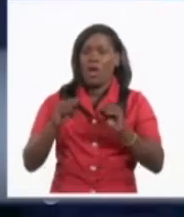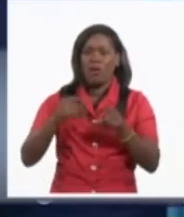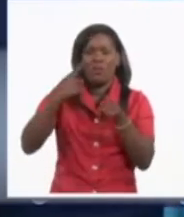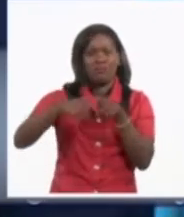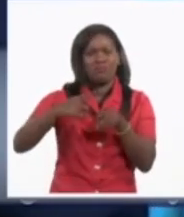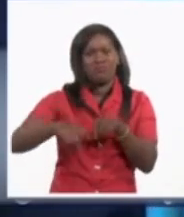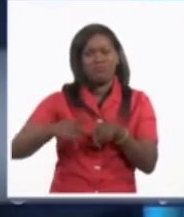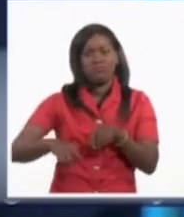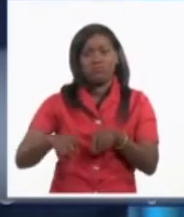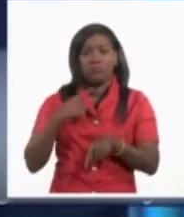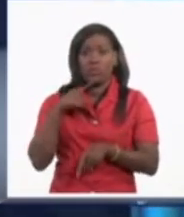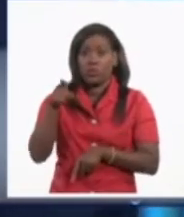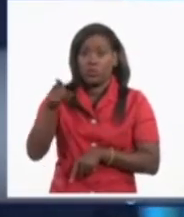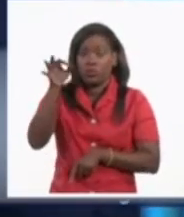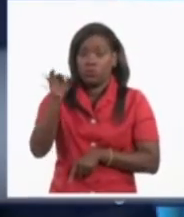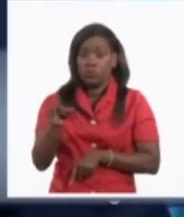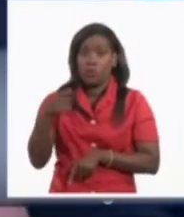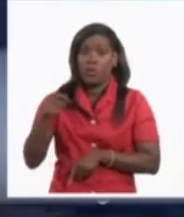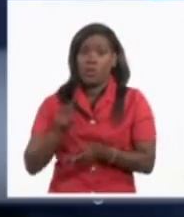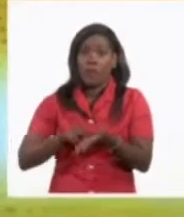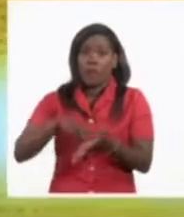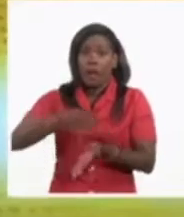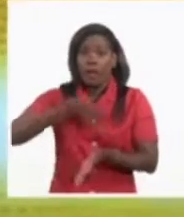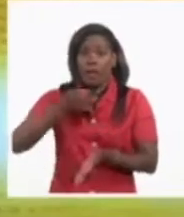ultraderechista que no mienta cuando le toque hablar.